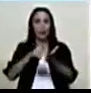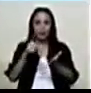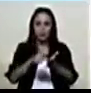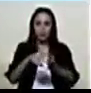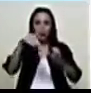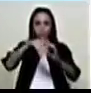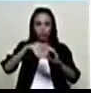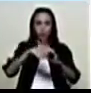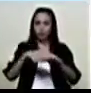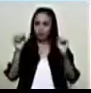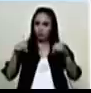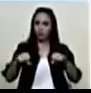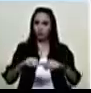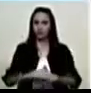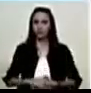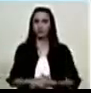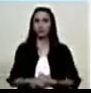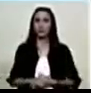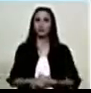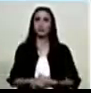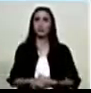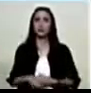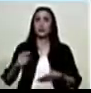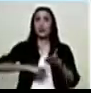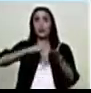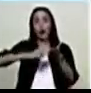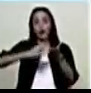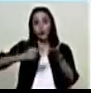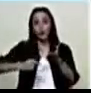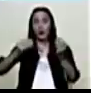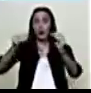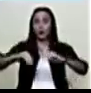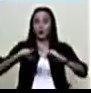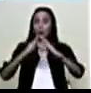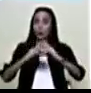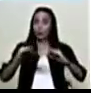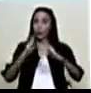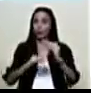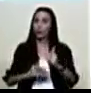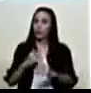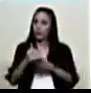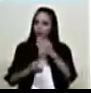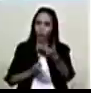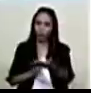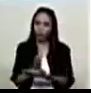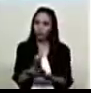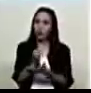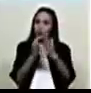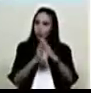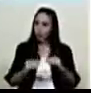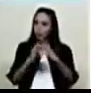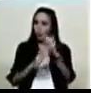candeloso, guerrero de la palabra, para afirmar las verdades de la Revolución Bolivariana y continuar este